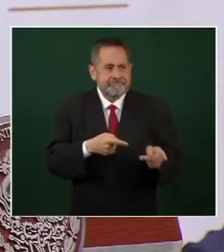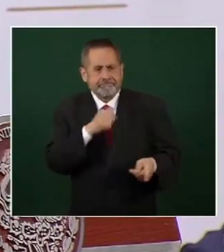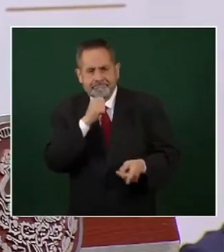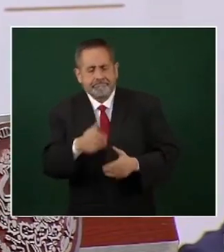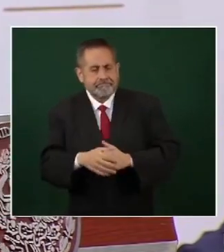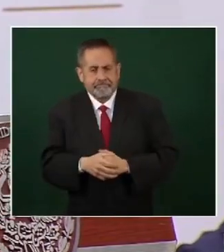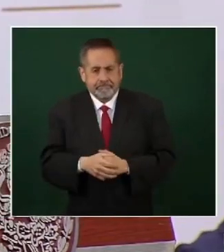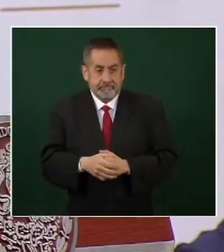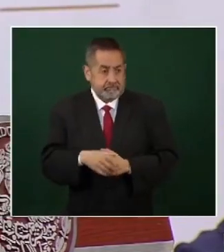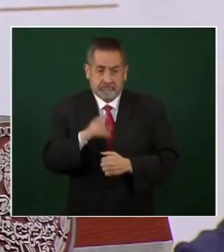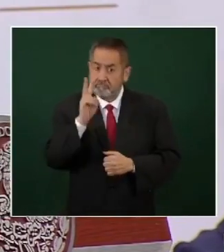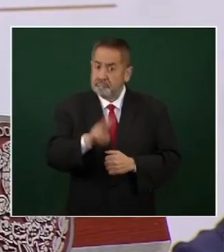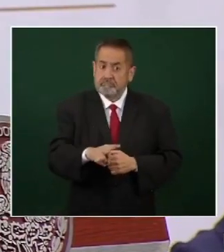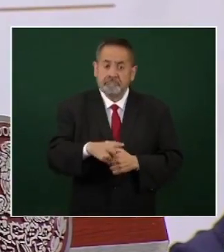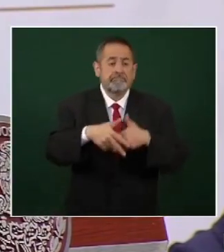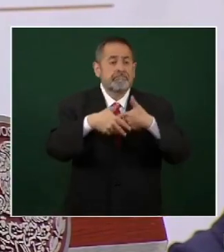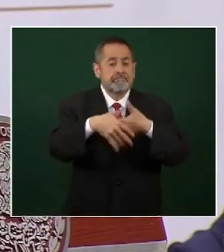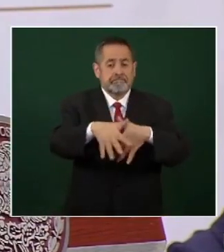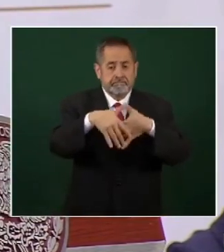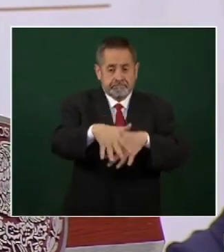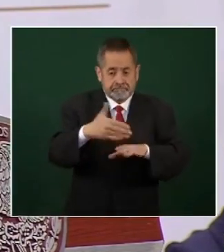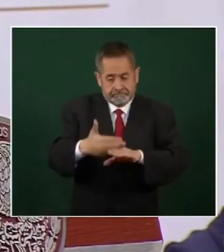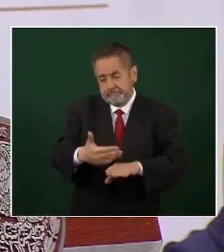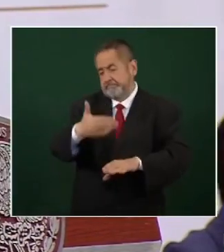Son muchas fatigas.